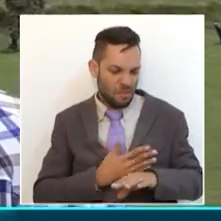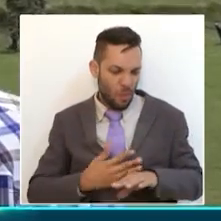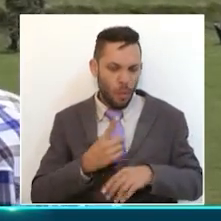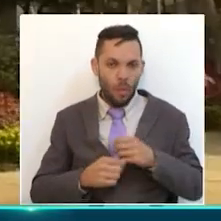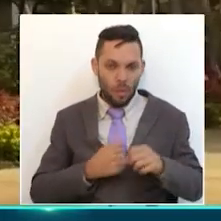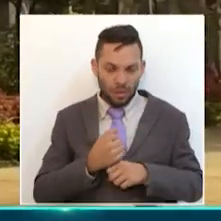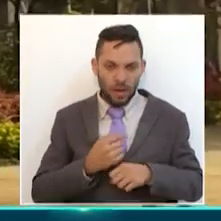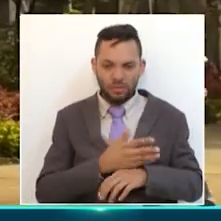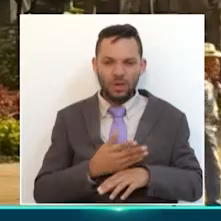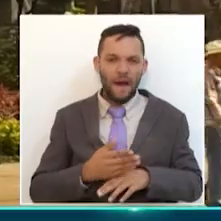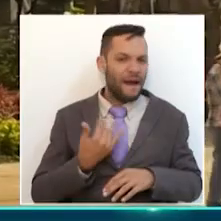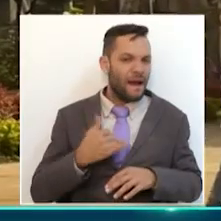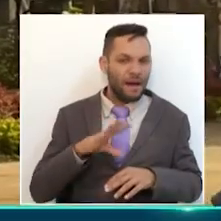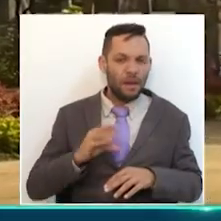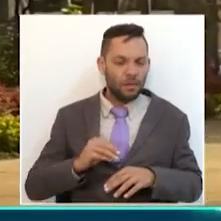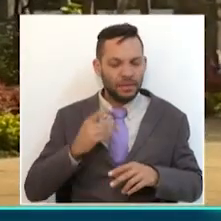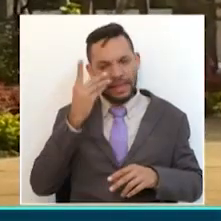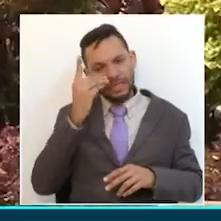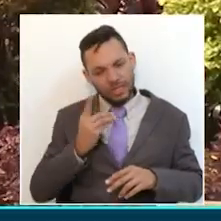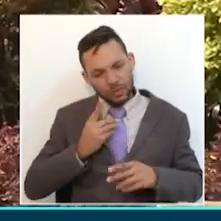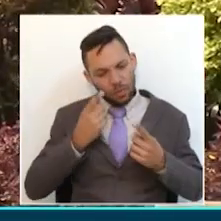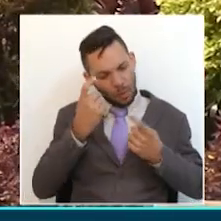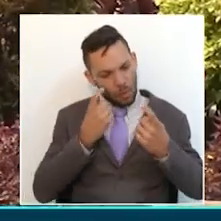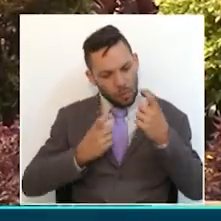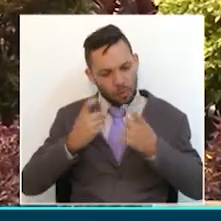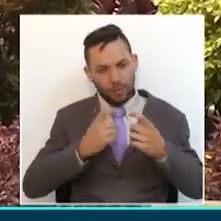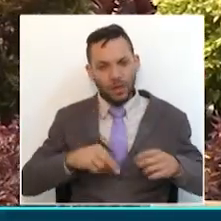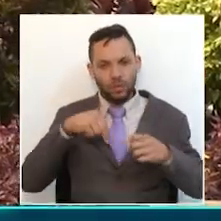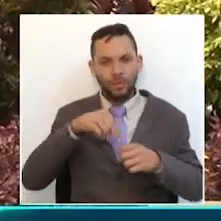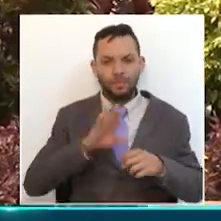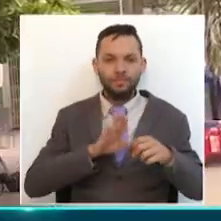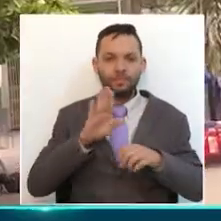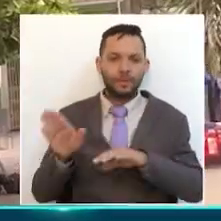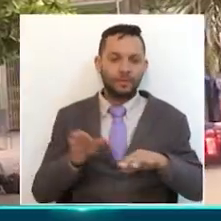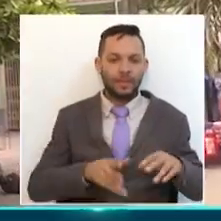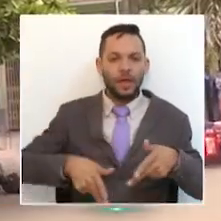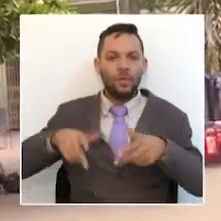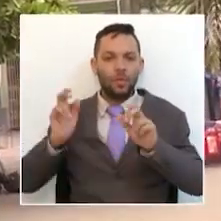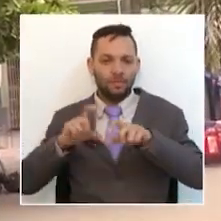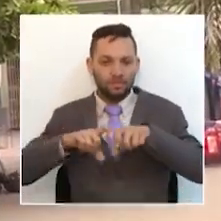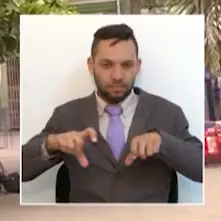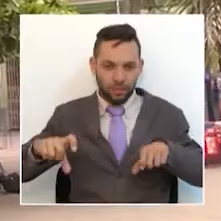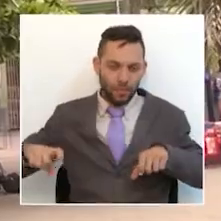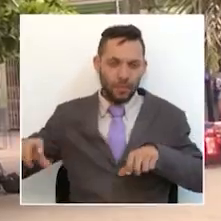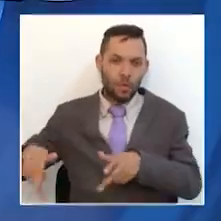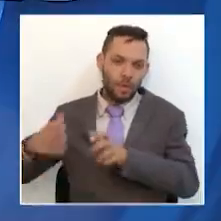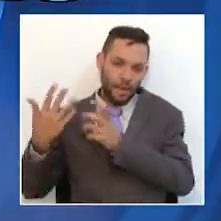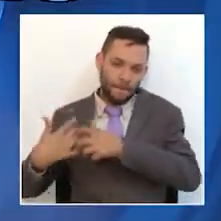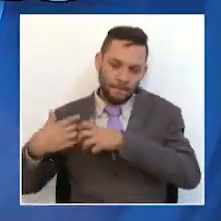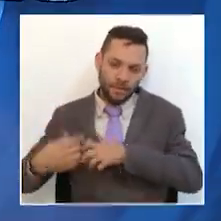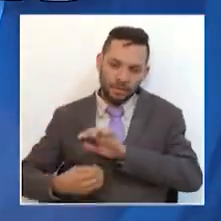es muy corto. Así, los ciudadanos de esta localidad esperan estrenar su acueducto con otra empresa de servicios